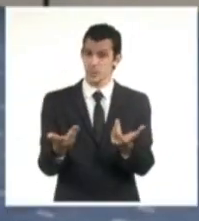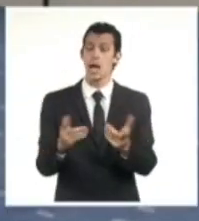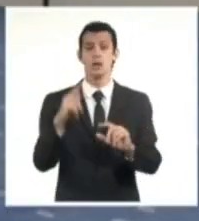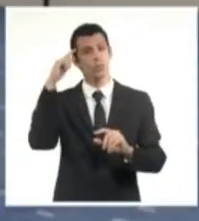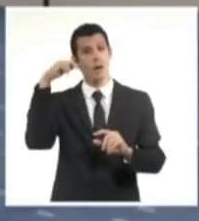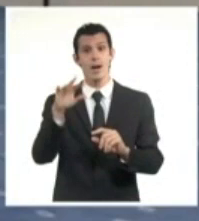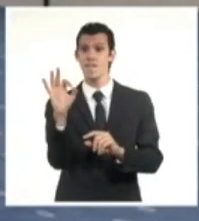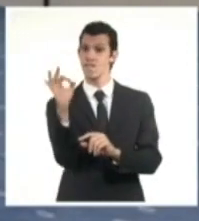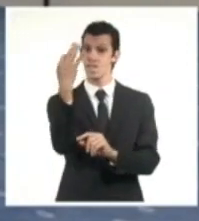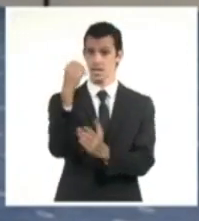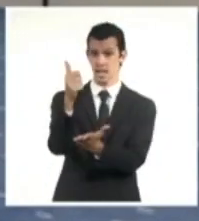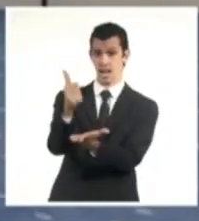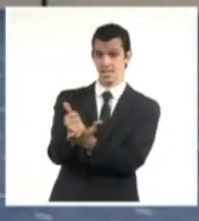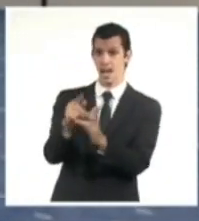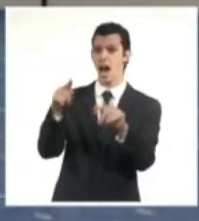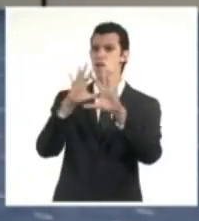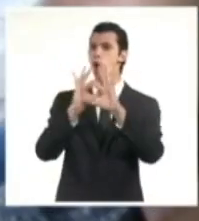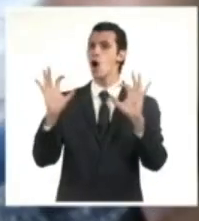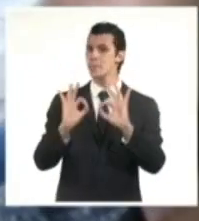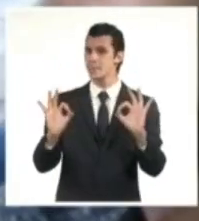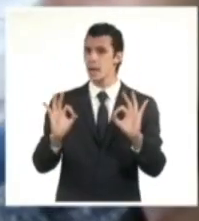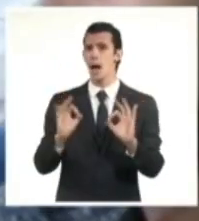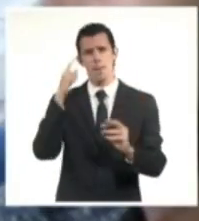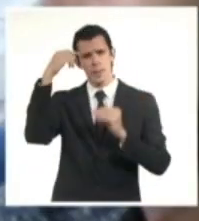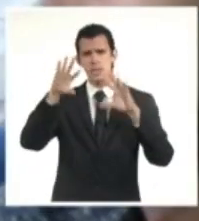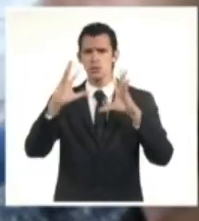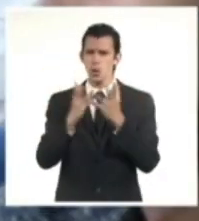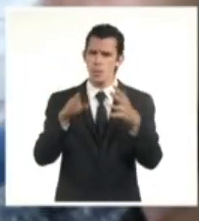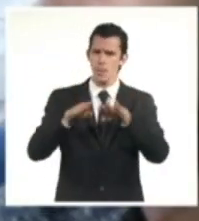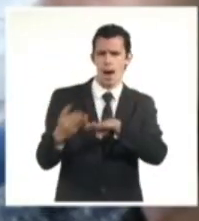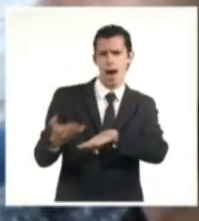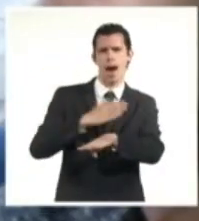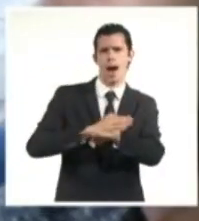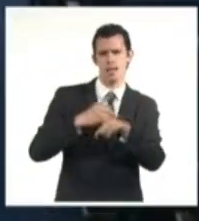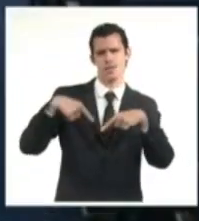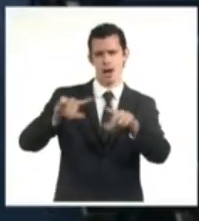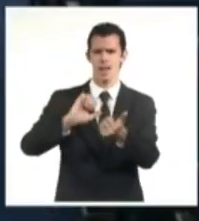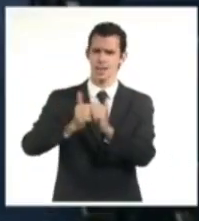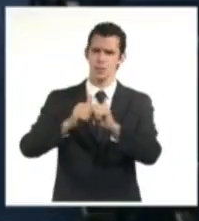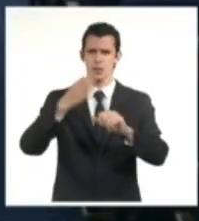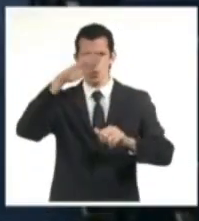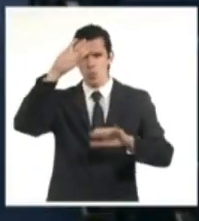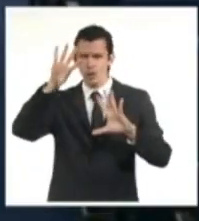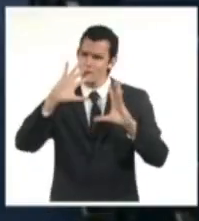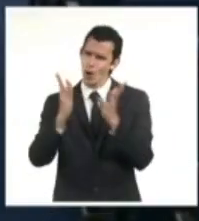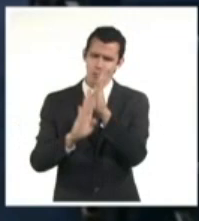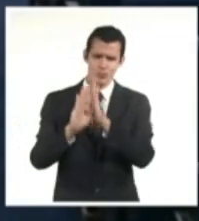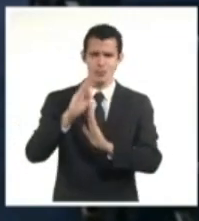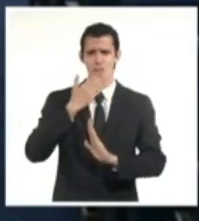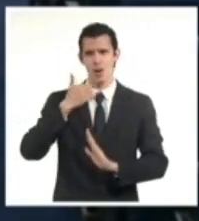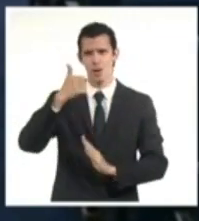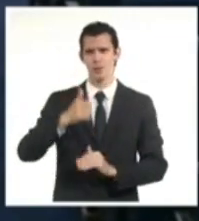investigación en pos del desarrollo deportivo. Giselle Filiu-Telles, Sistema